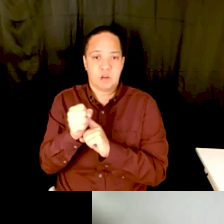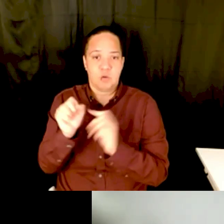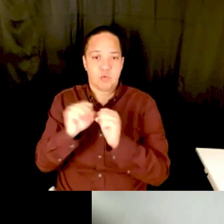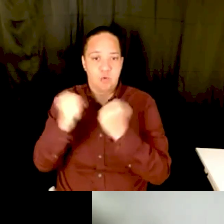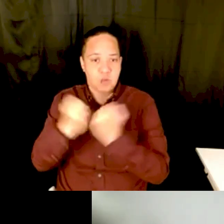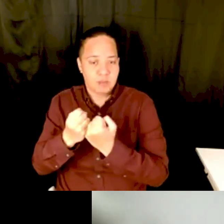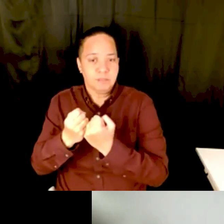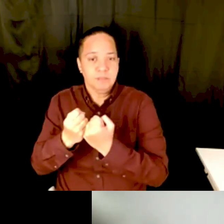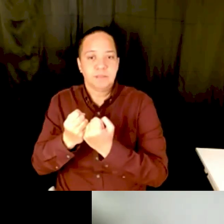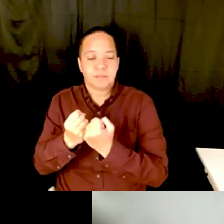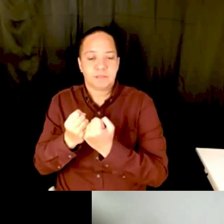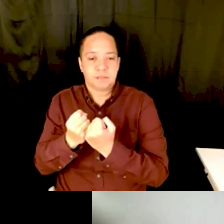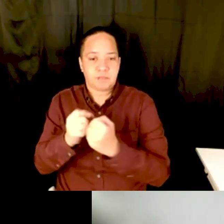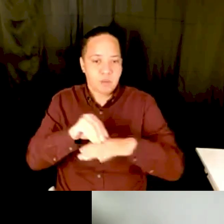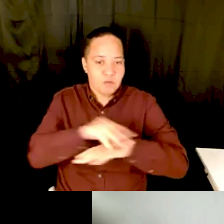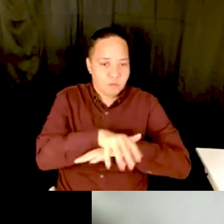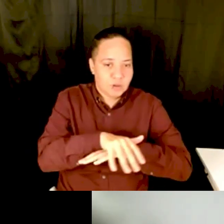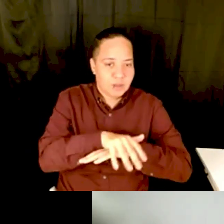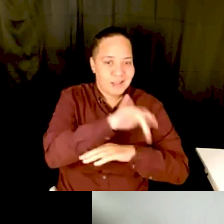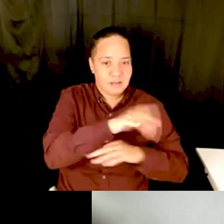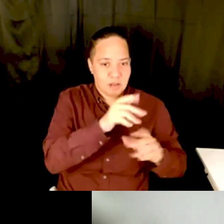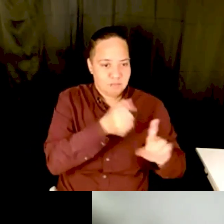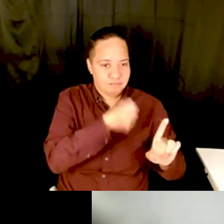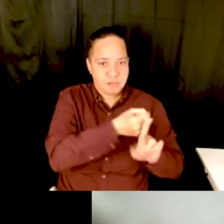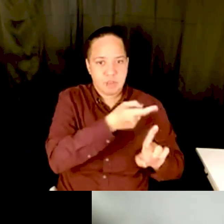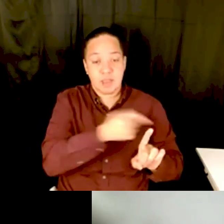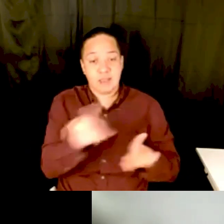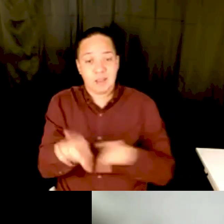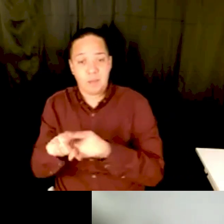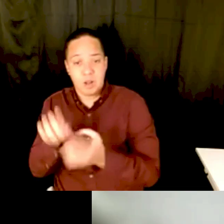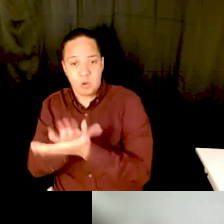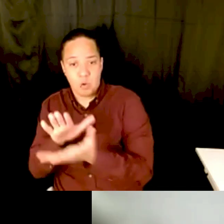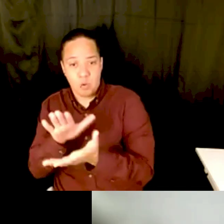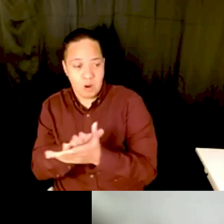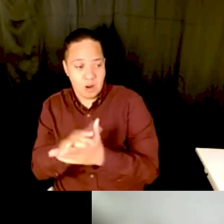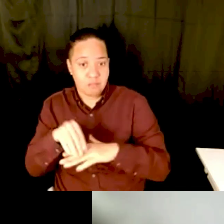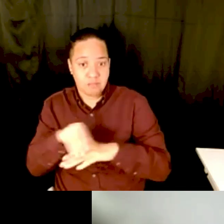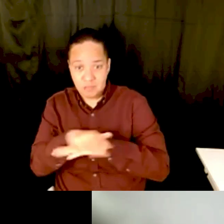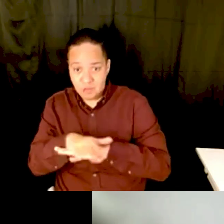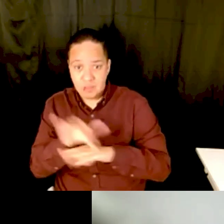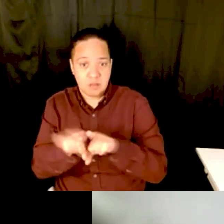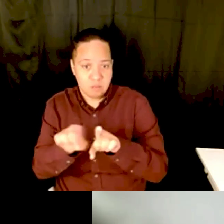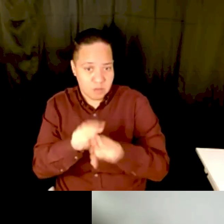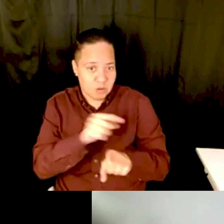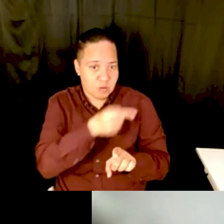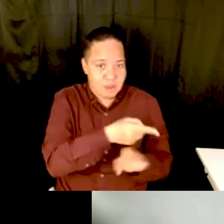la escuela también está contribuyendo a que ese maestro esté disfuncionando.